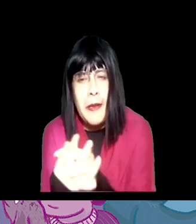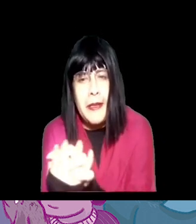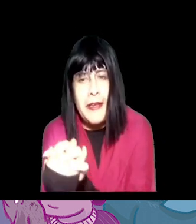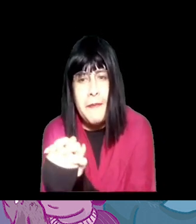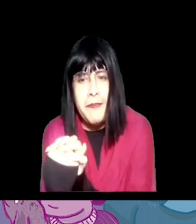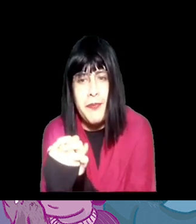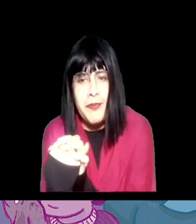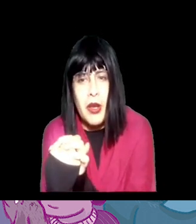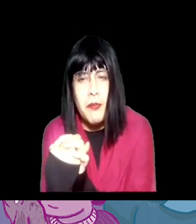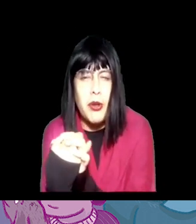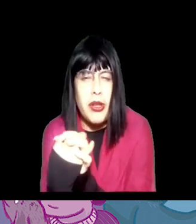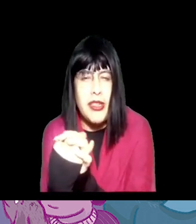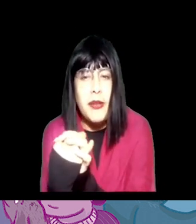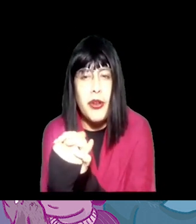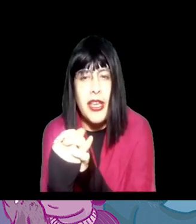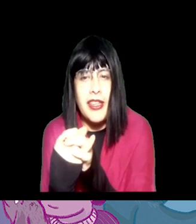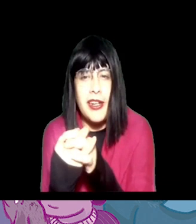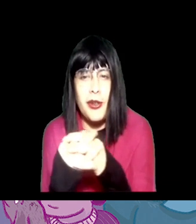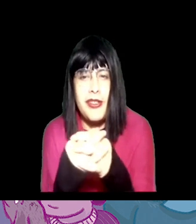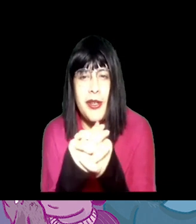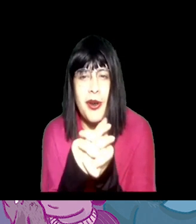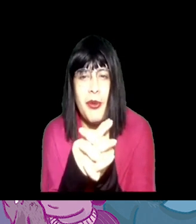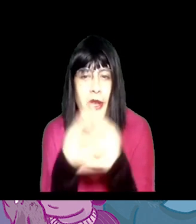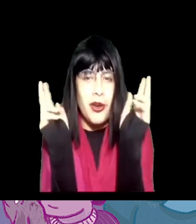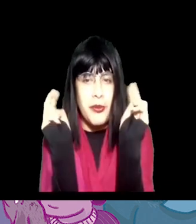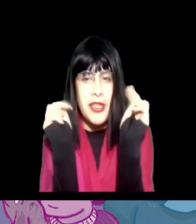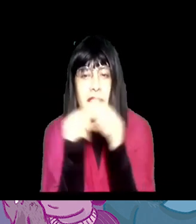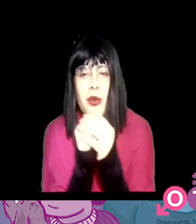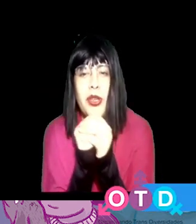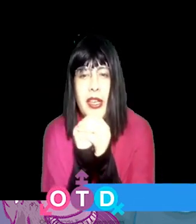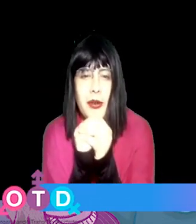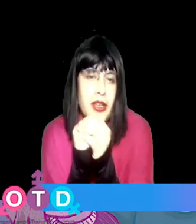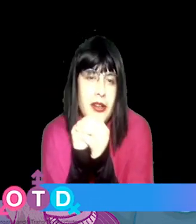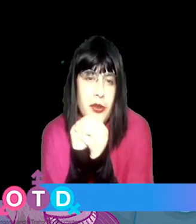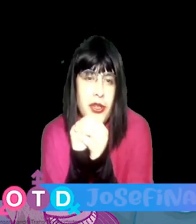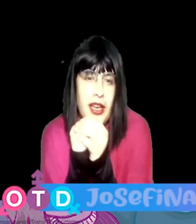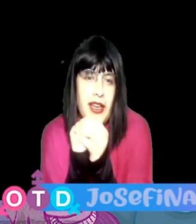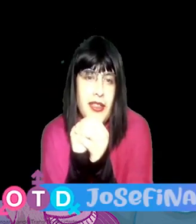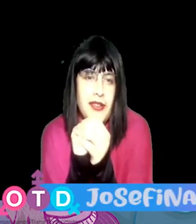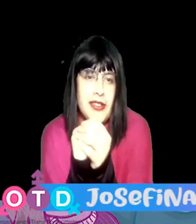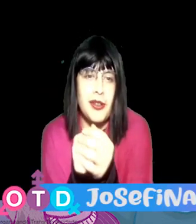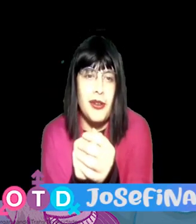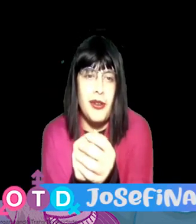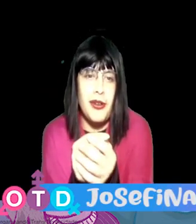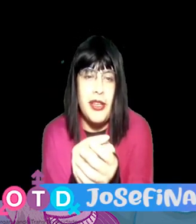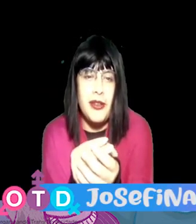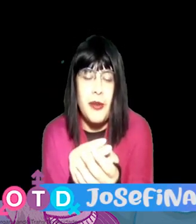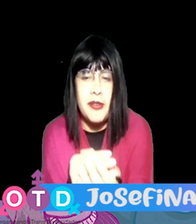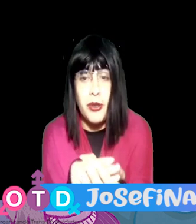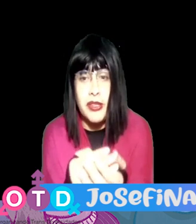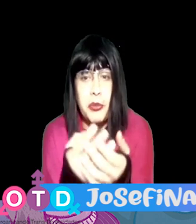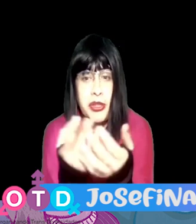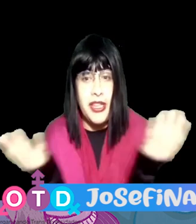como un poco lo antiguo que es tener estos liceos como de comillas, un género que en el fondo ya deberían ser todos los